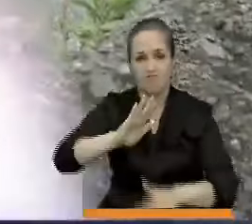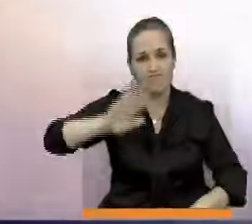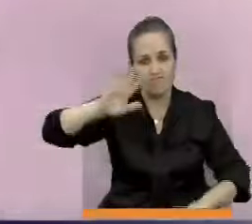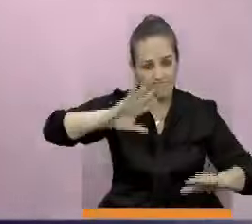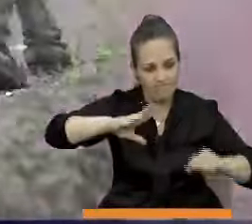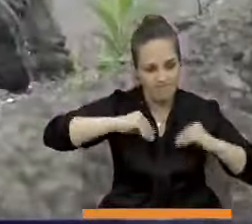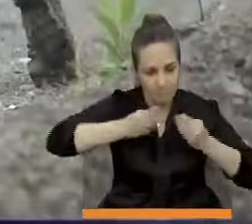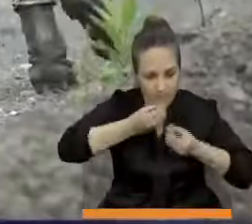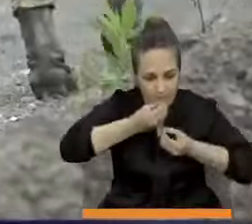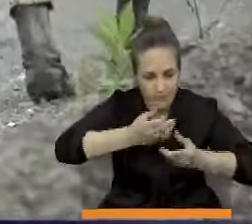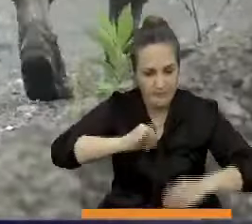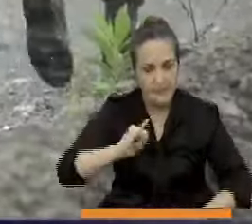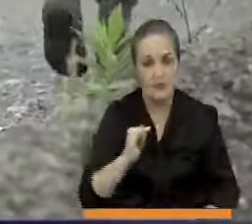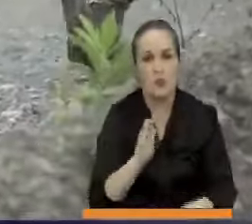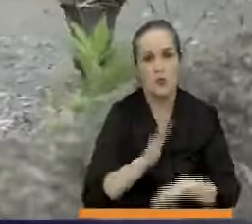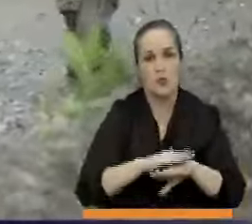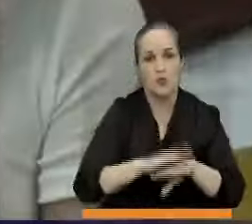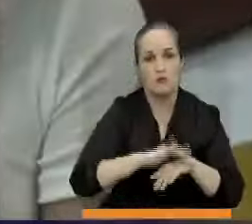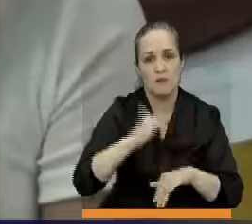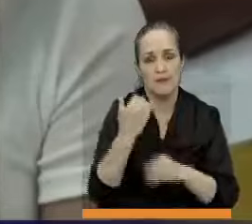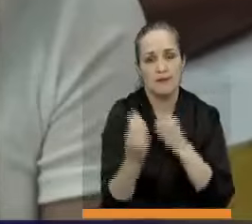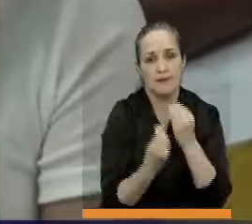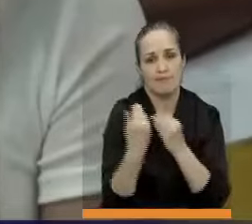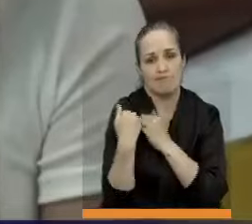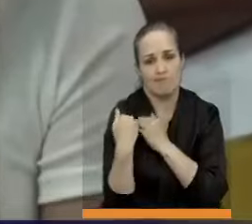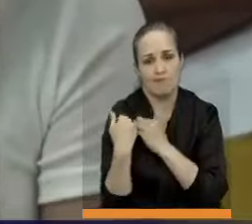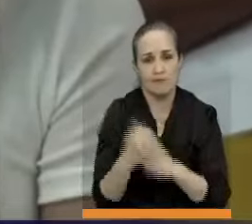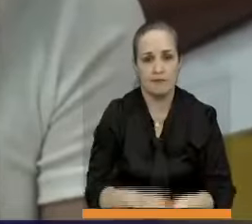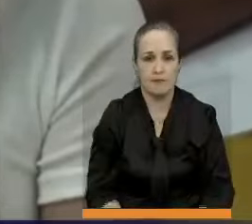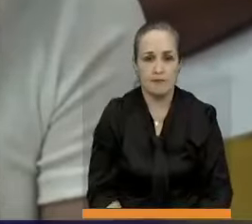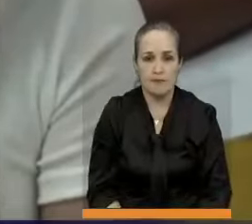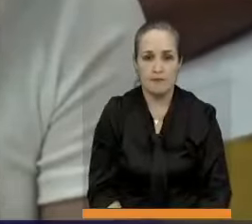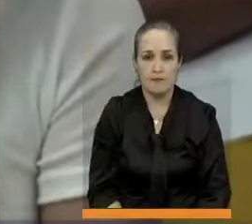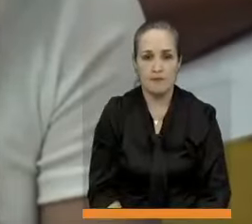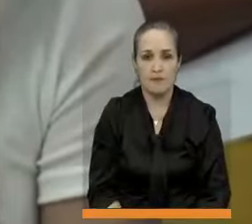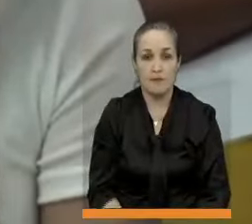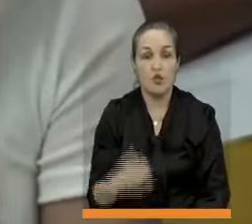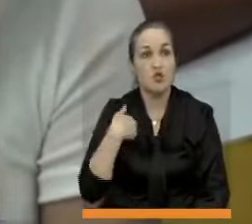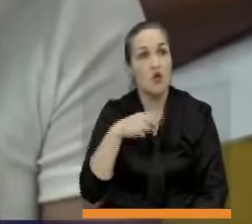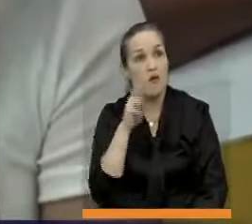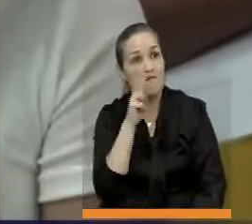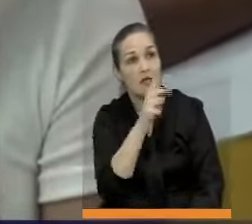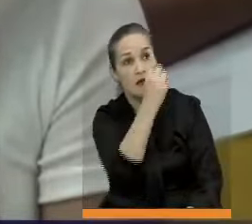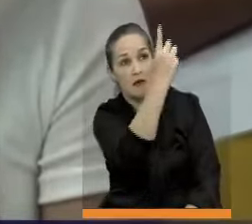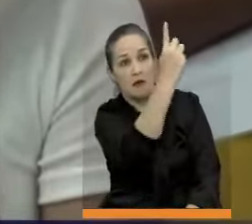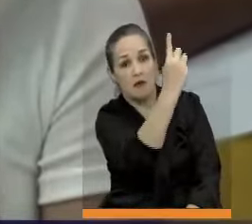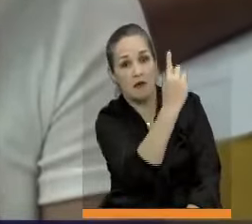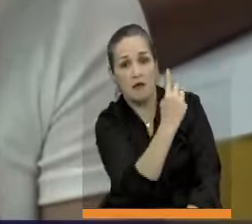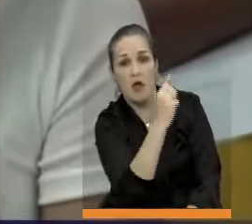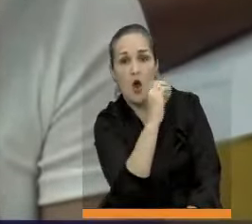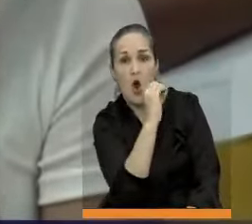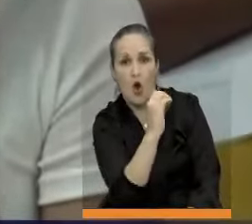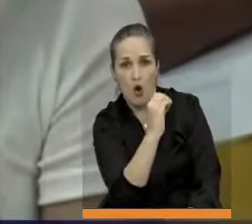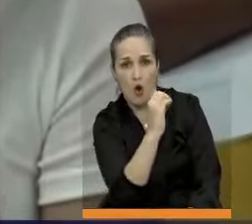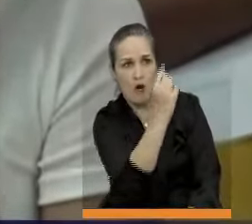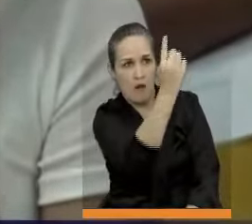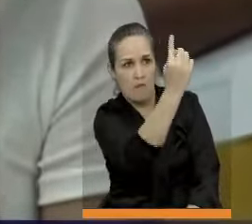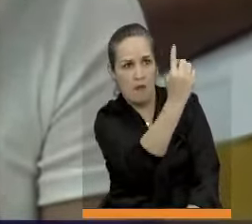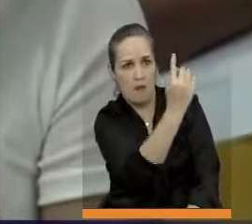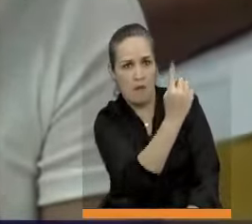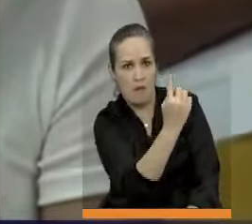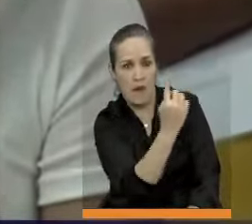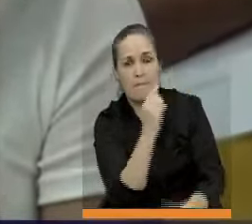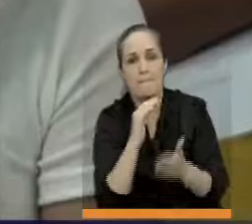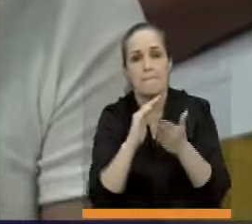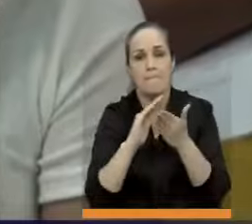abiertamente su responsabilidad en los hechos vi que a la parte de arriba bajo un señor y me perdona